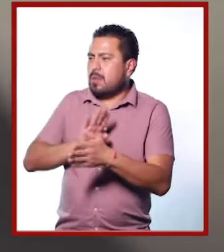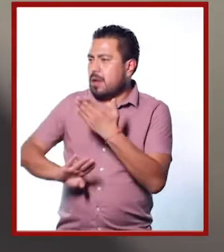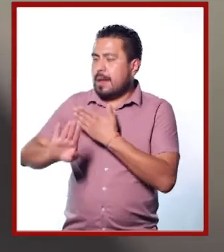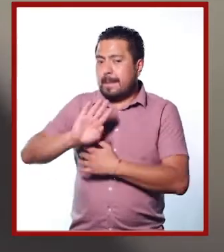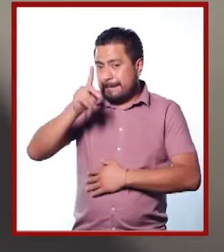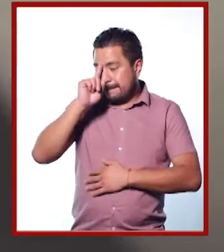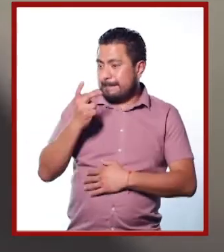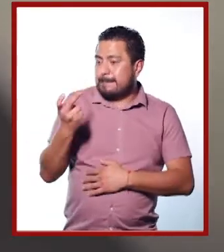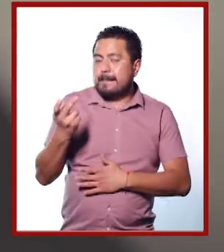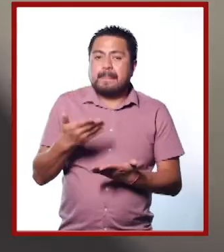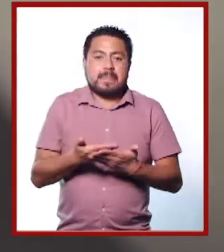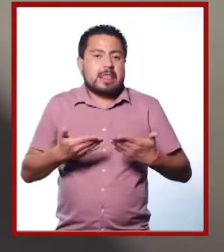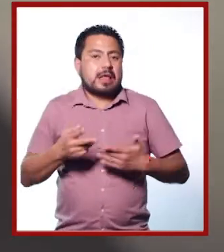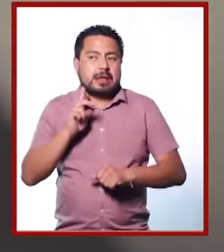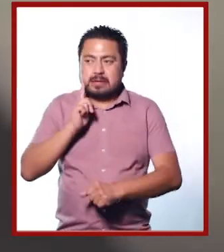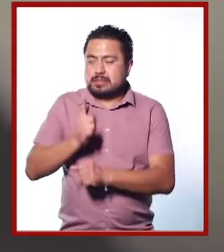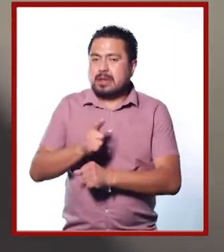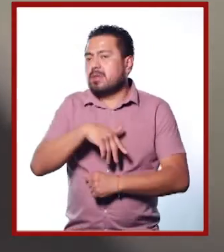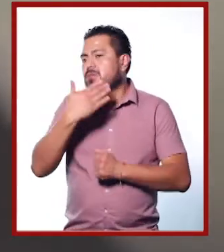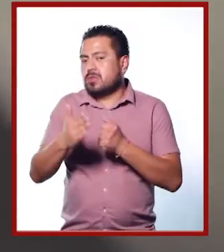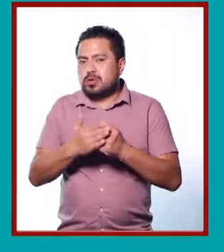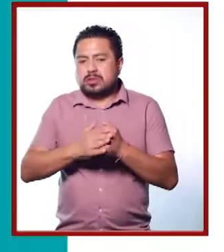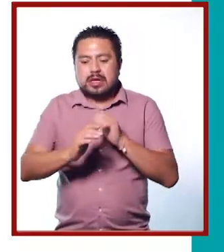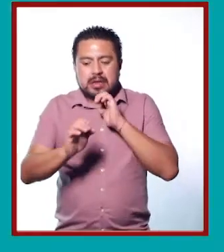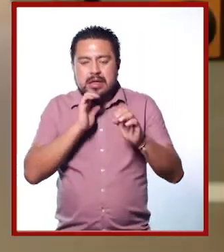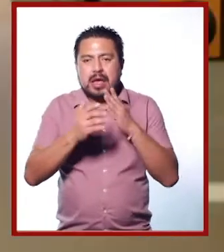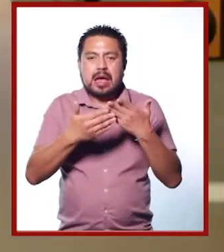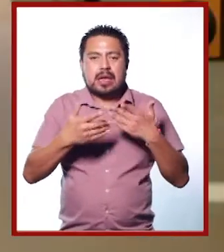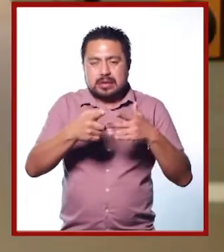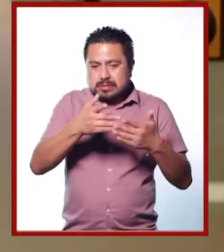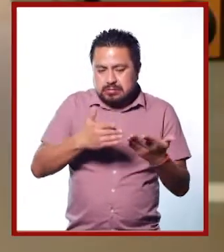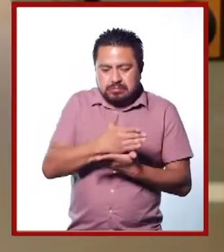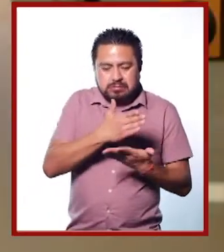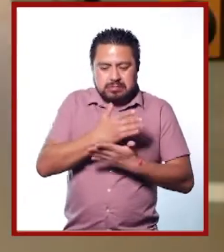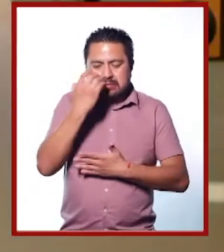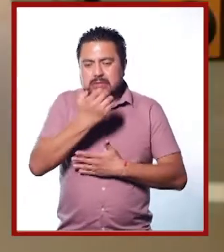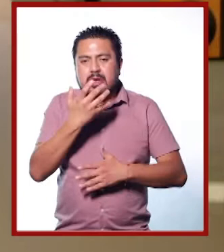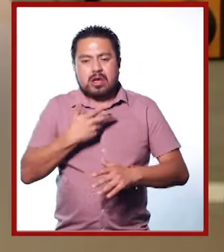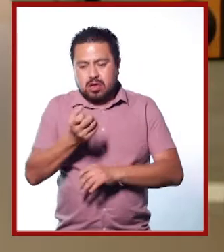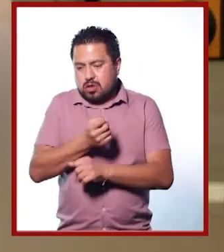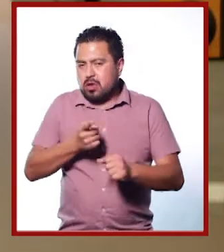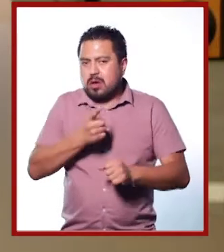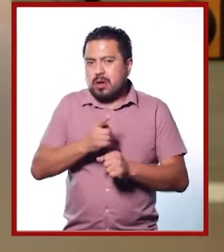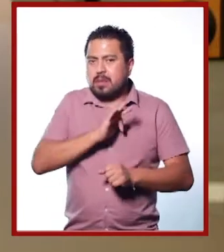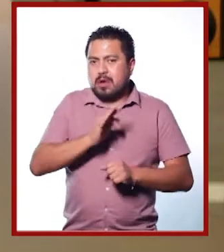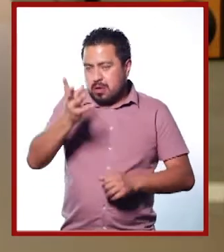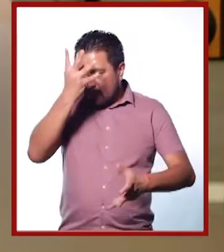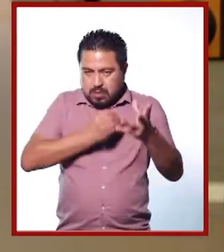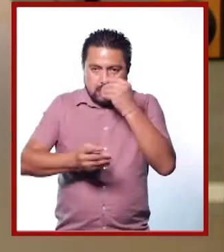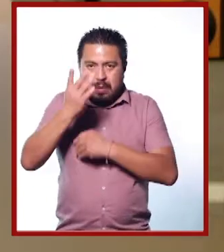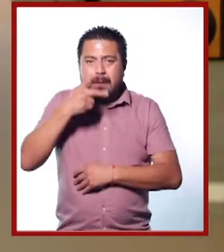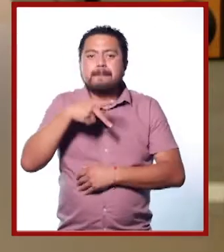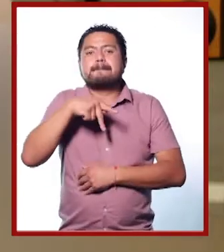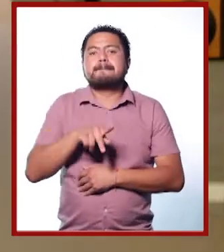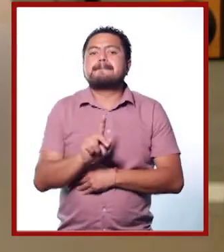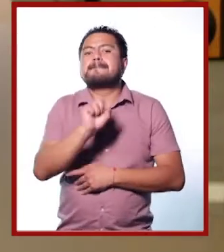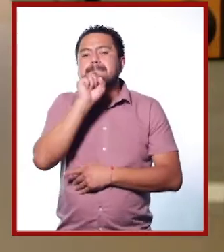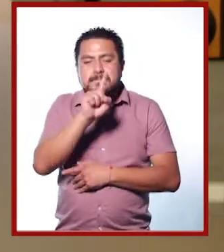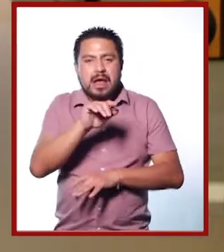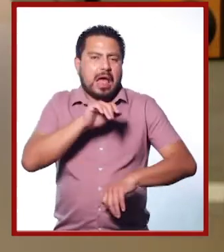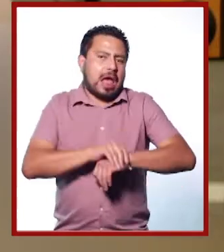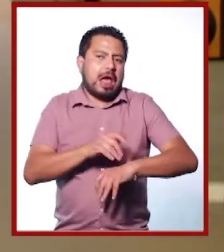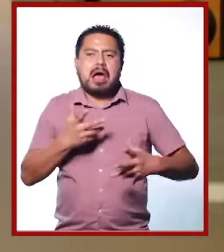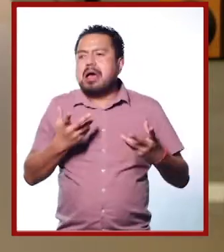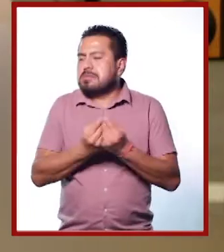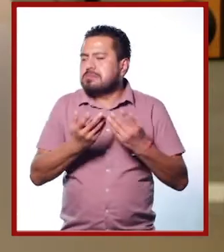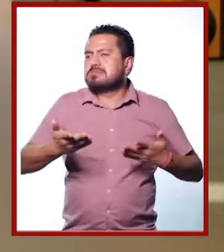agredidos. Y para ello vamos a ver la siguiente entrevista. Asistir a la escuela debe ser una oportunidad para aprender, pero también para